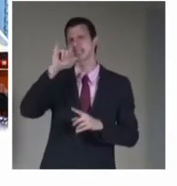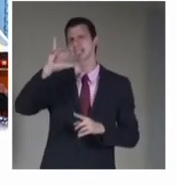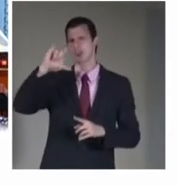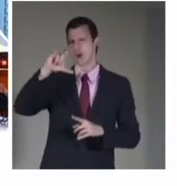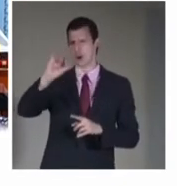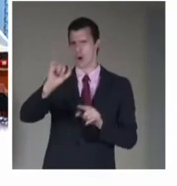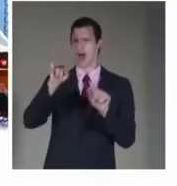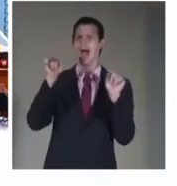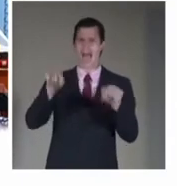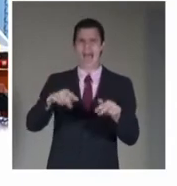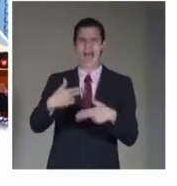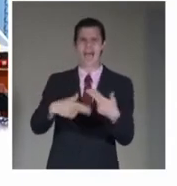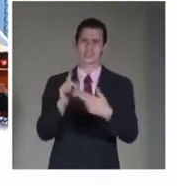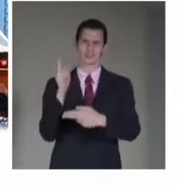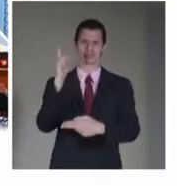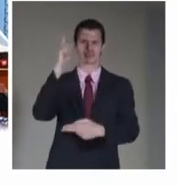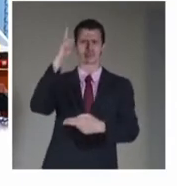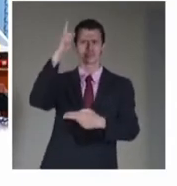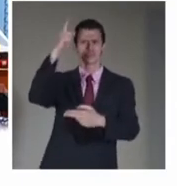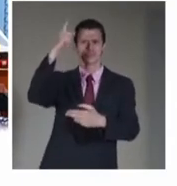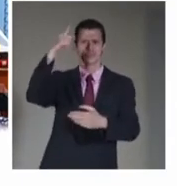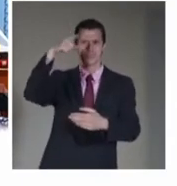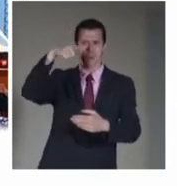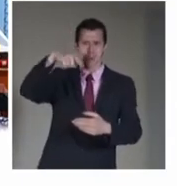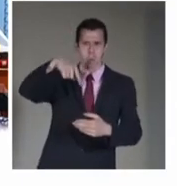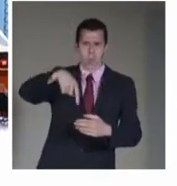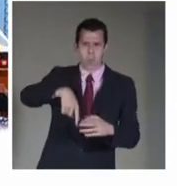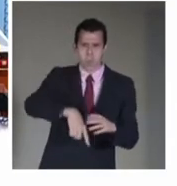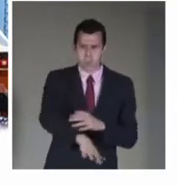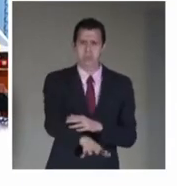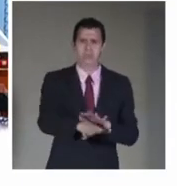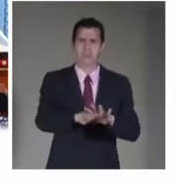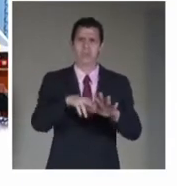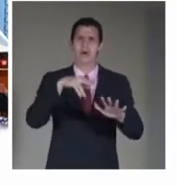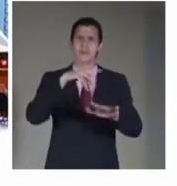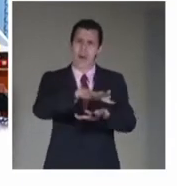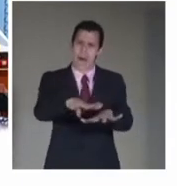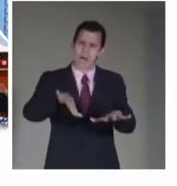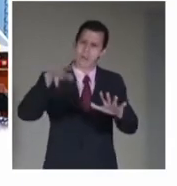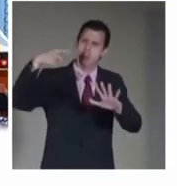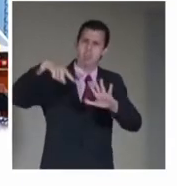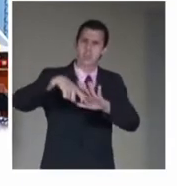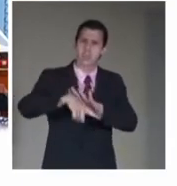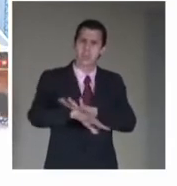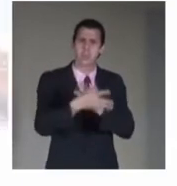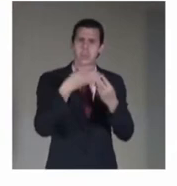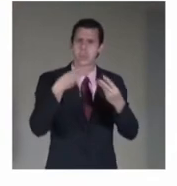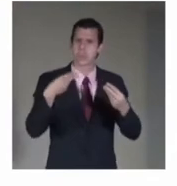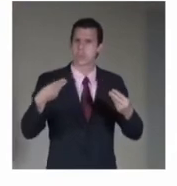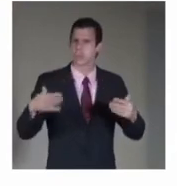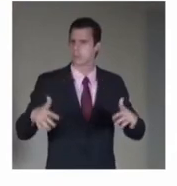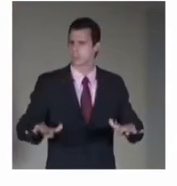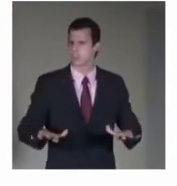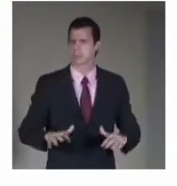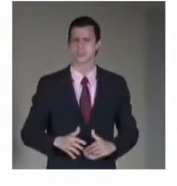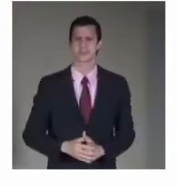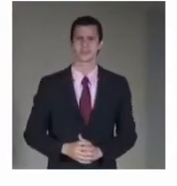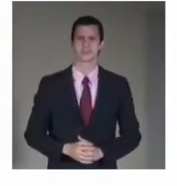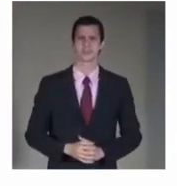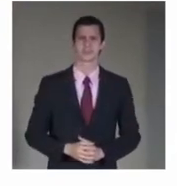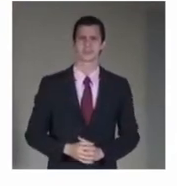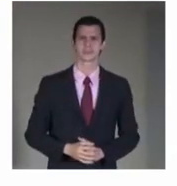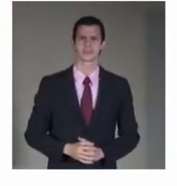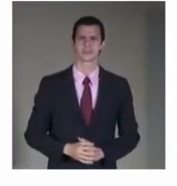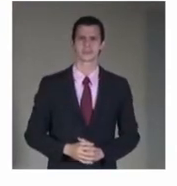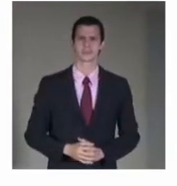podría pasar pero bueno por lo menos estuvo como casi una semana hablando de esto continua a